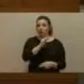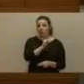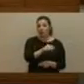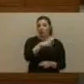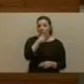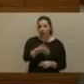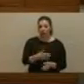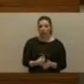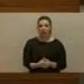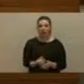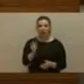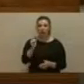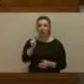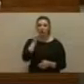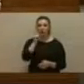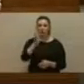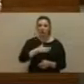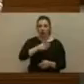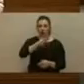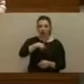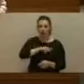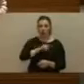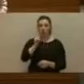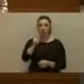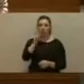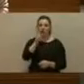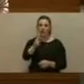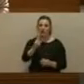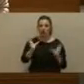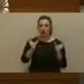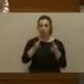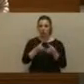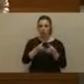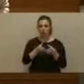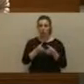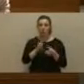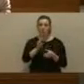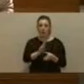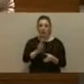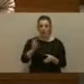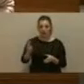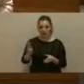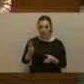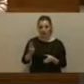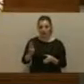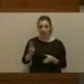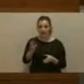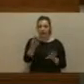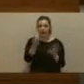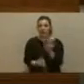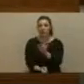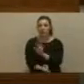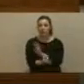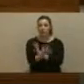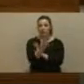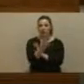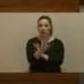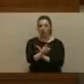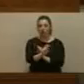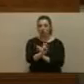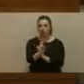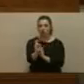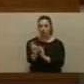porque desde nuestro punto de vista, desde el punto de vista del Grupo Parlamentario Popular, se han producido una serie